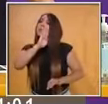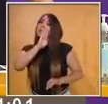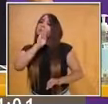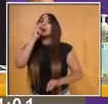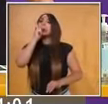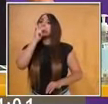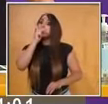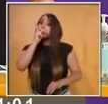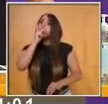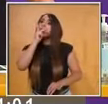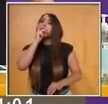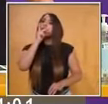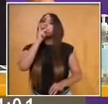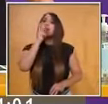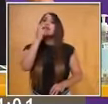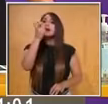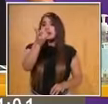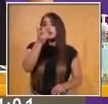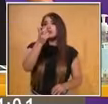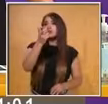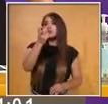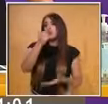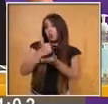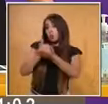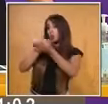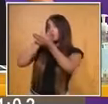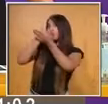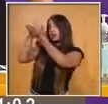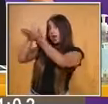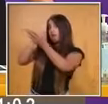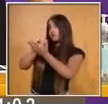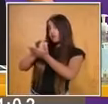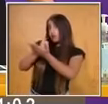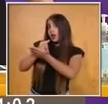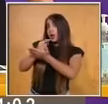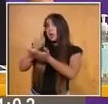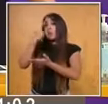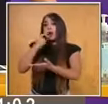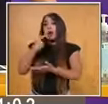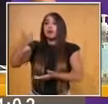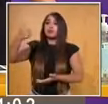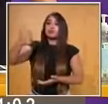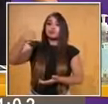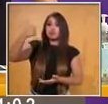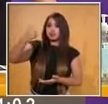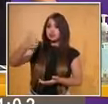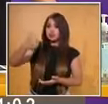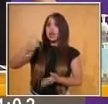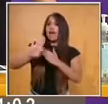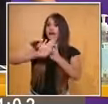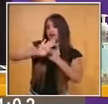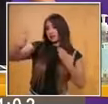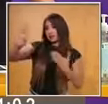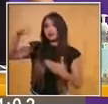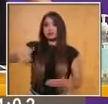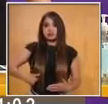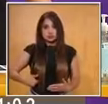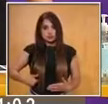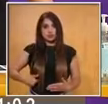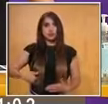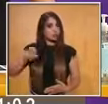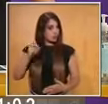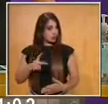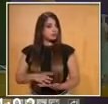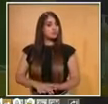de encender un encendedor o un cerillo, te pueda ayudar para que tú no vayas a tener ningún accidente, ¿de acuerdo? Vamos a empezar entonces con los